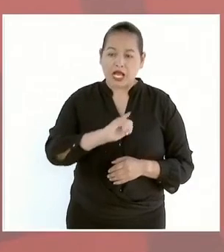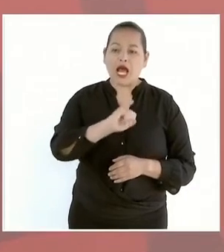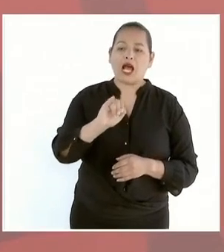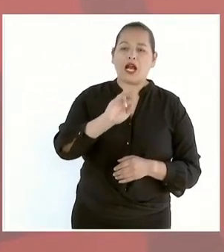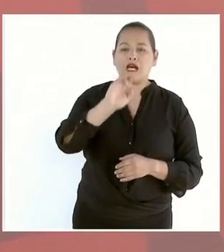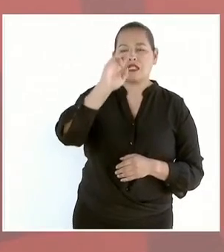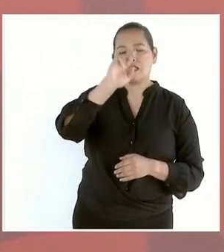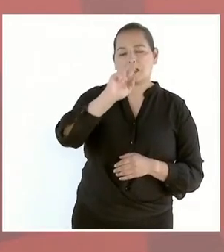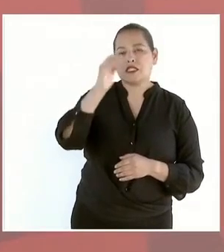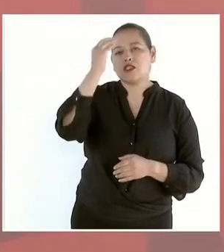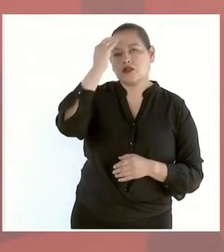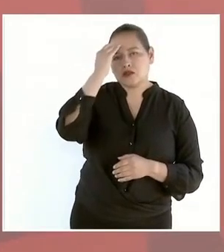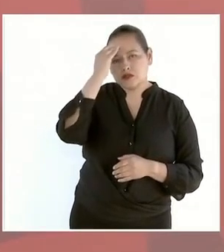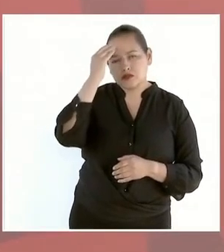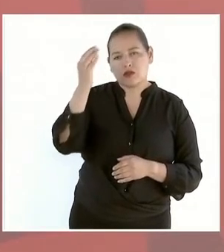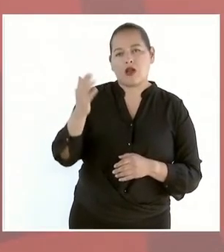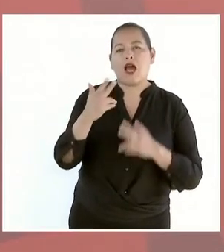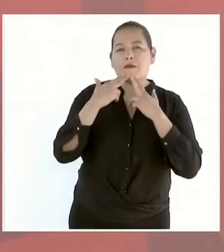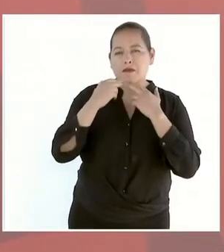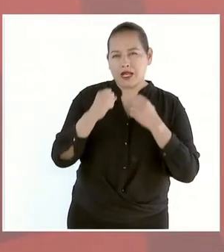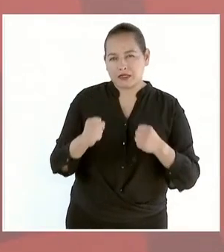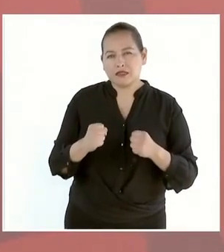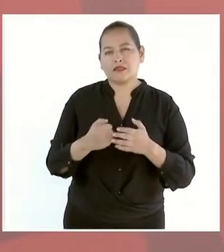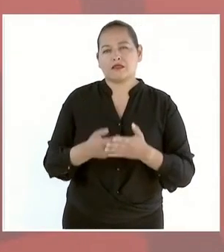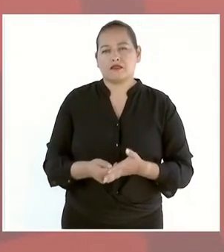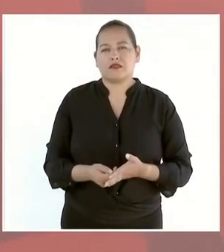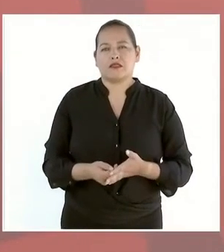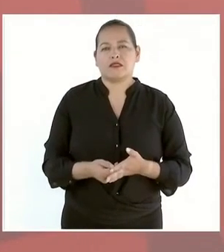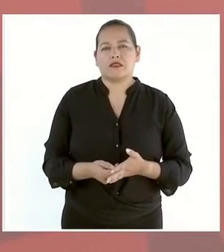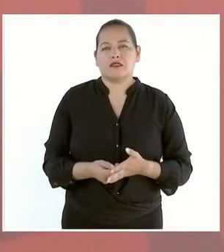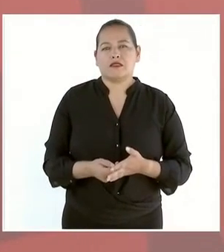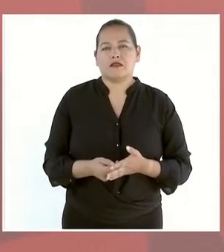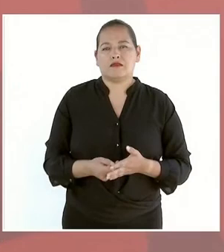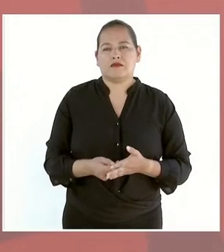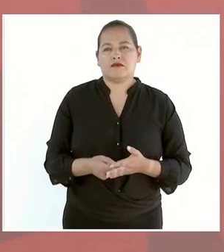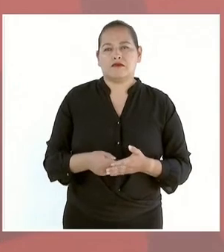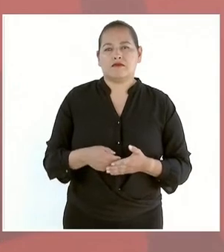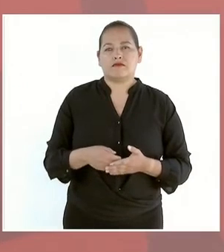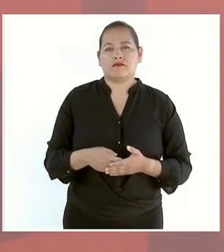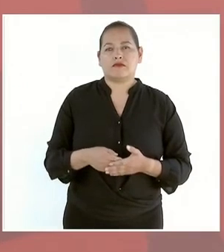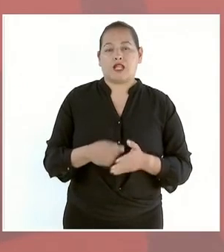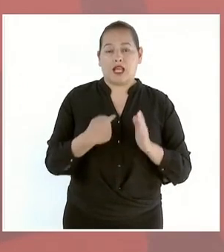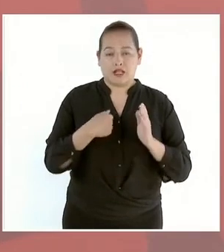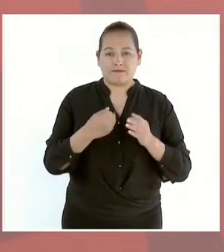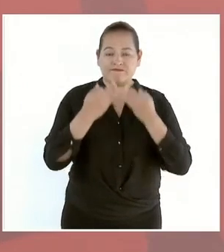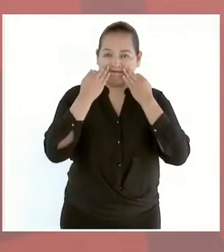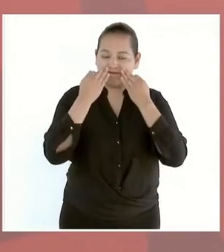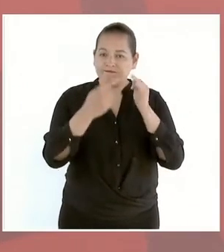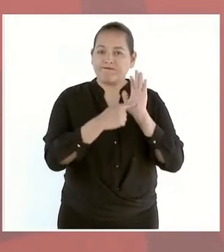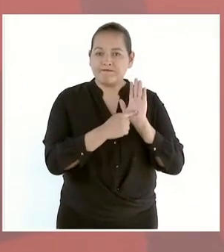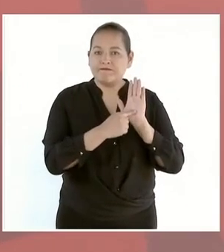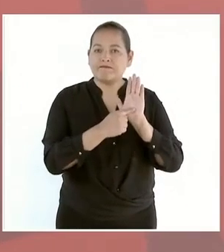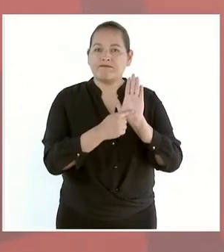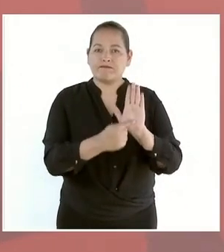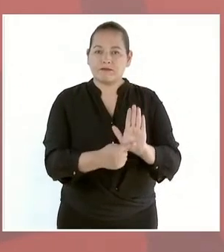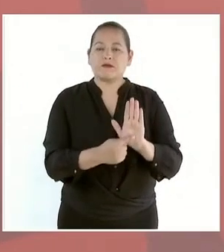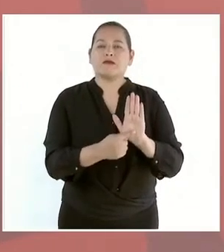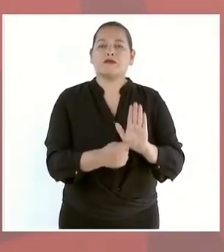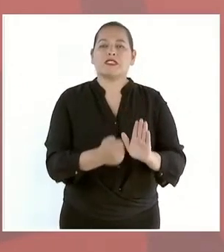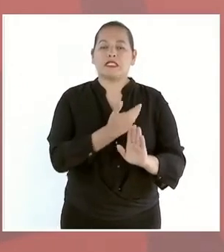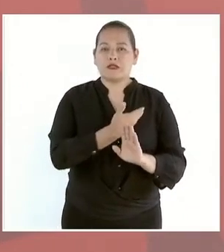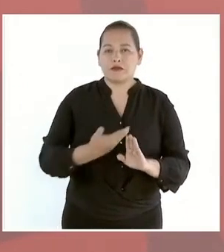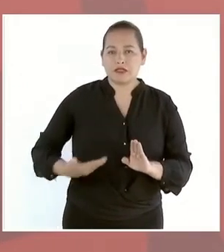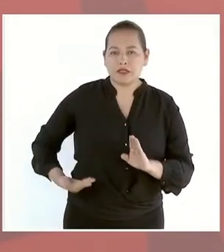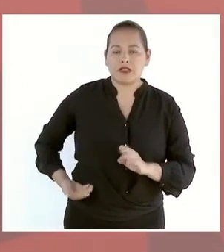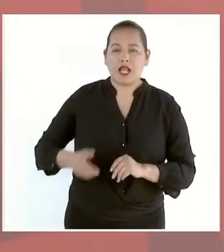hay pruebas suficientes de que el presidente lincoln simpatizaba con el